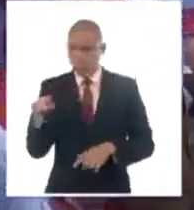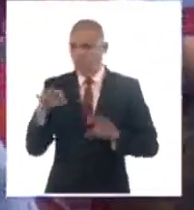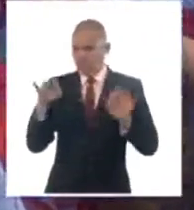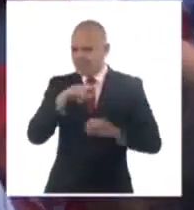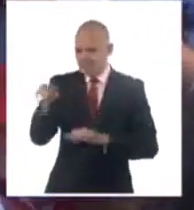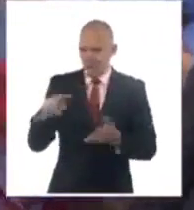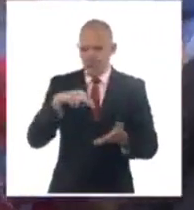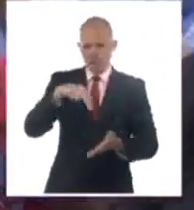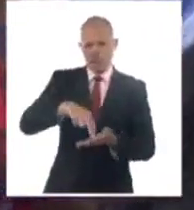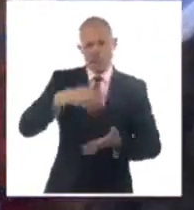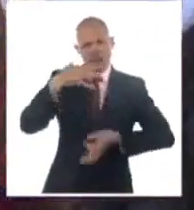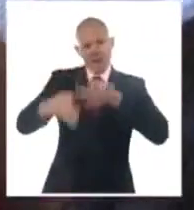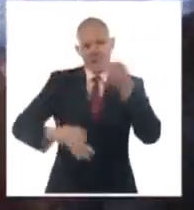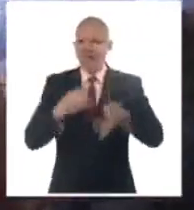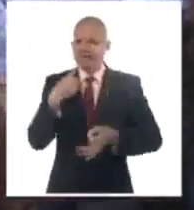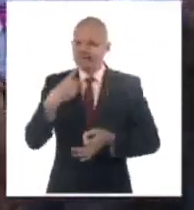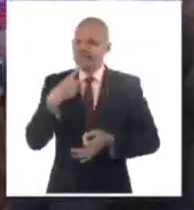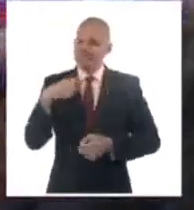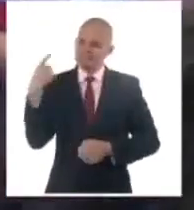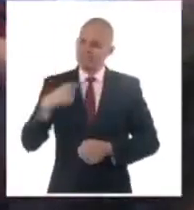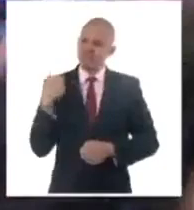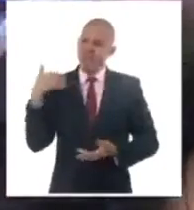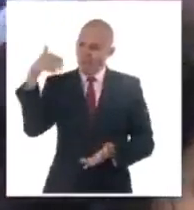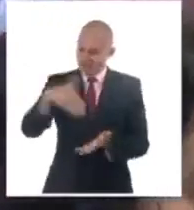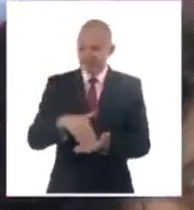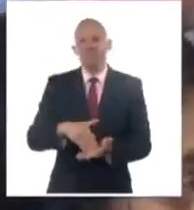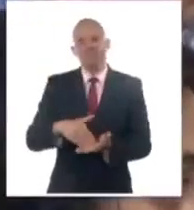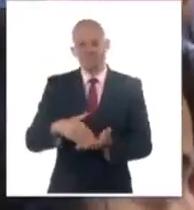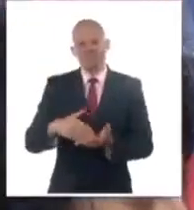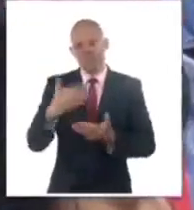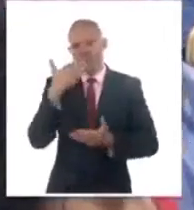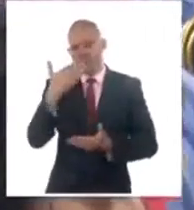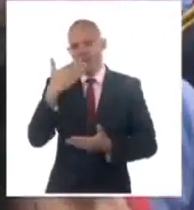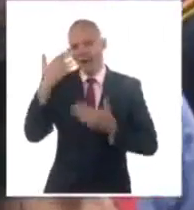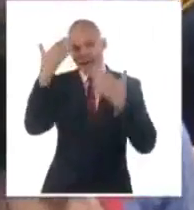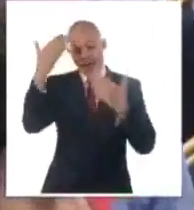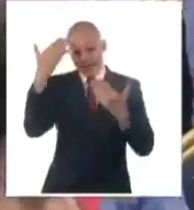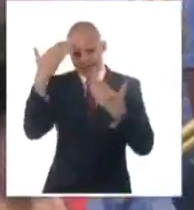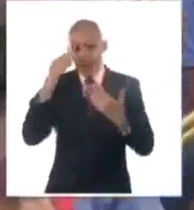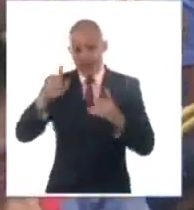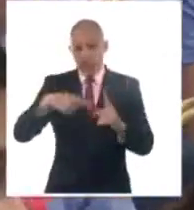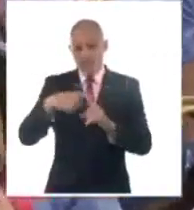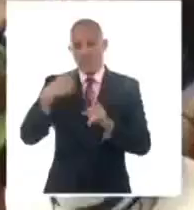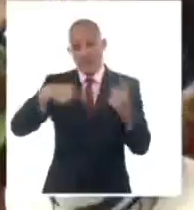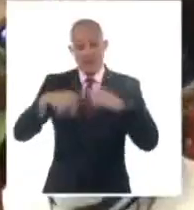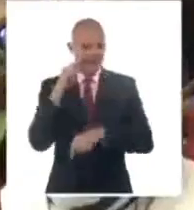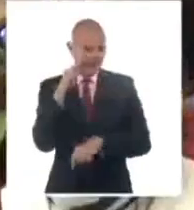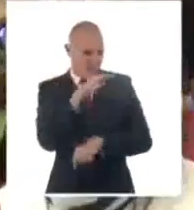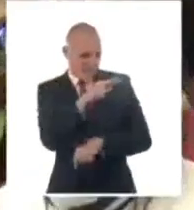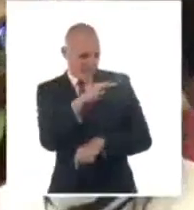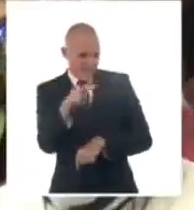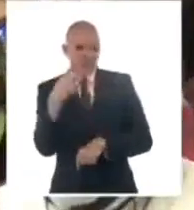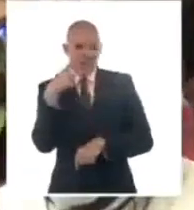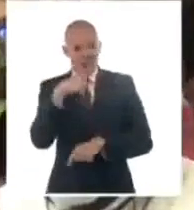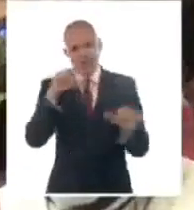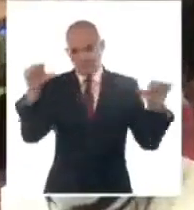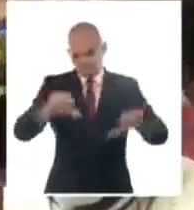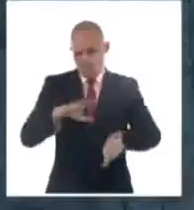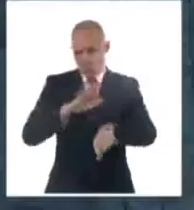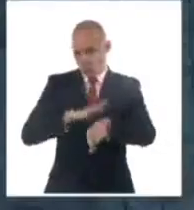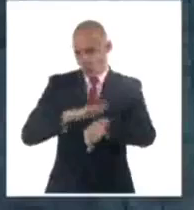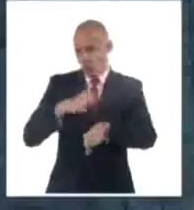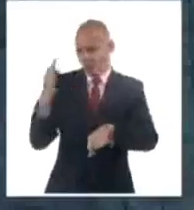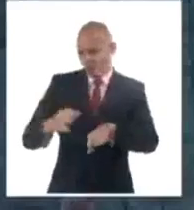poder visitar la nación caribeña y conocer de primera mano su situación, agravada por el bloqueo económico, comercial y financiero de